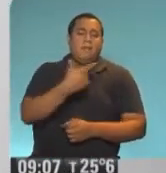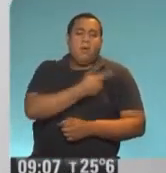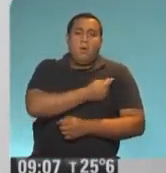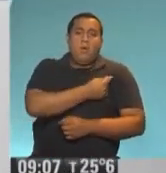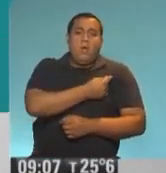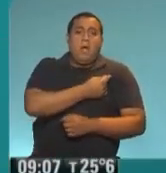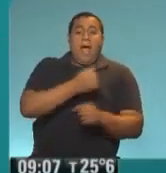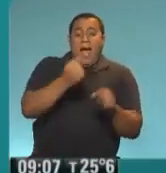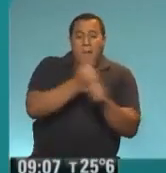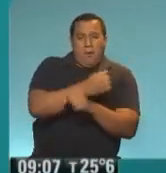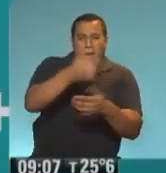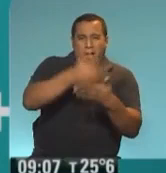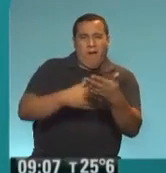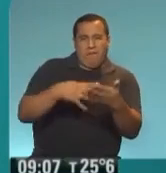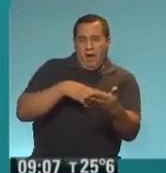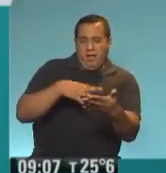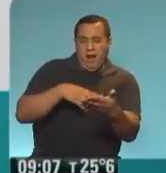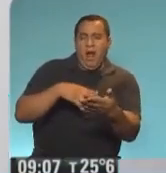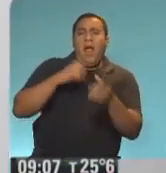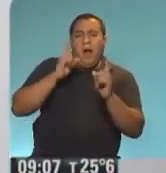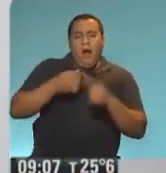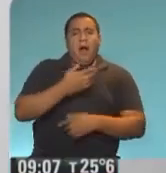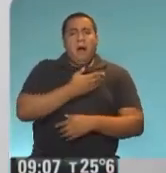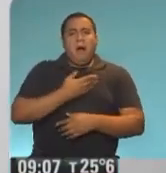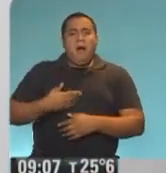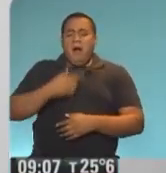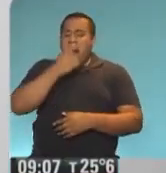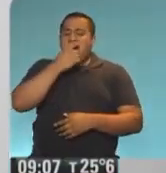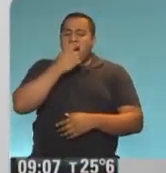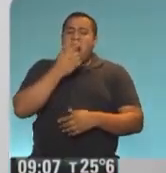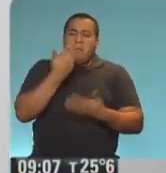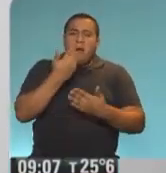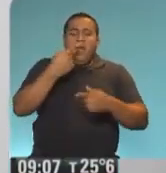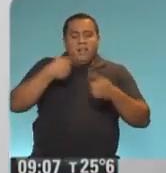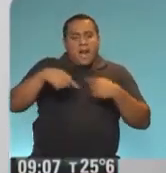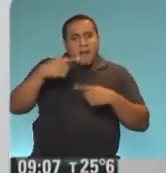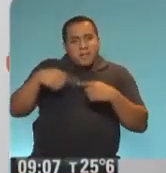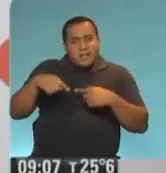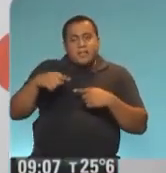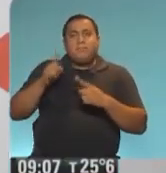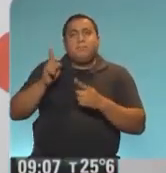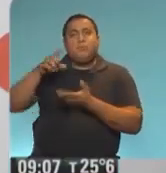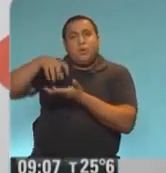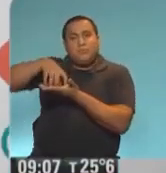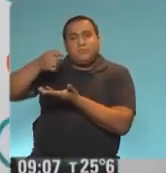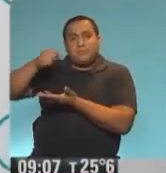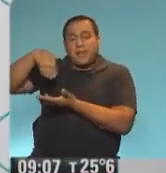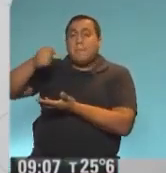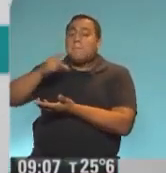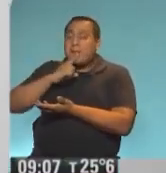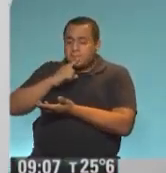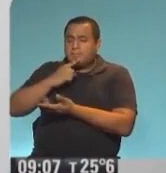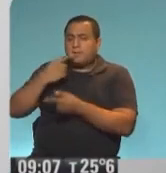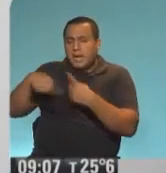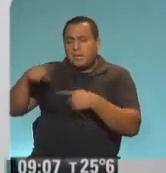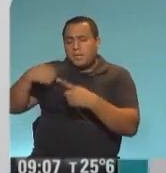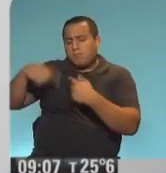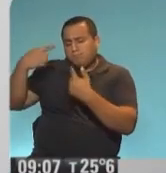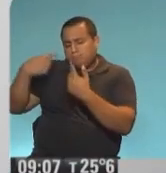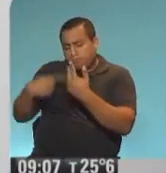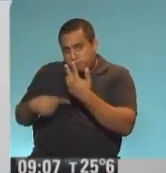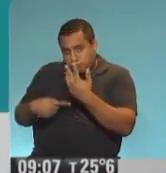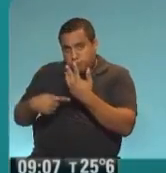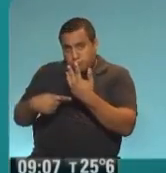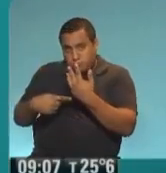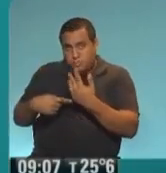registro aprobado, tiene que hacer todos los trámites en el ANMAT, igual que si la fuera a registrar, pero finalmente la aprueba